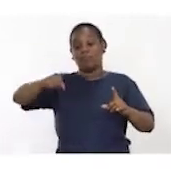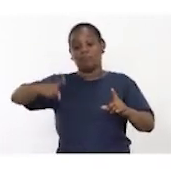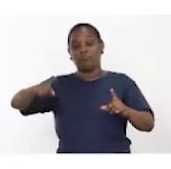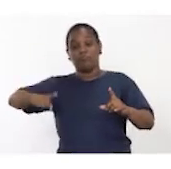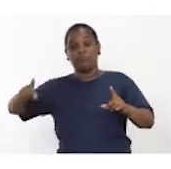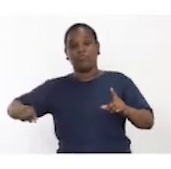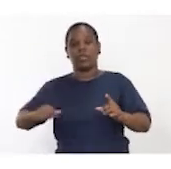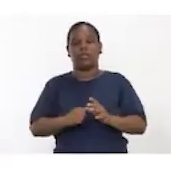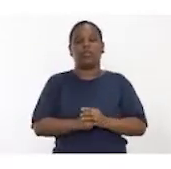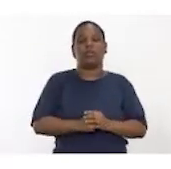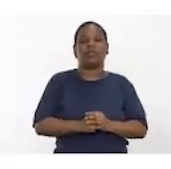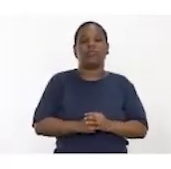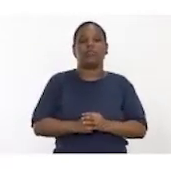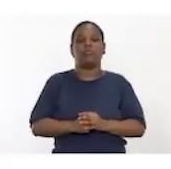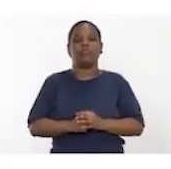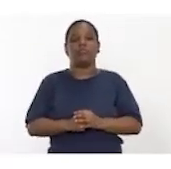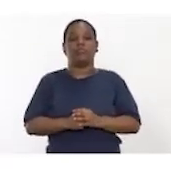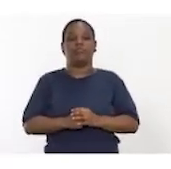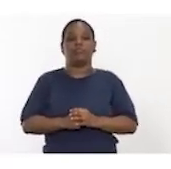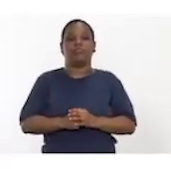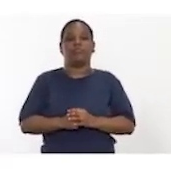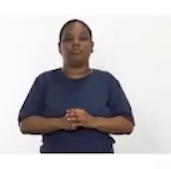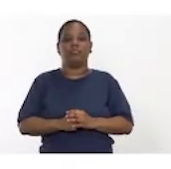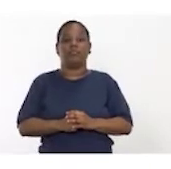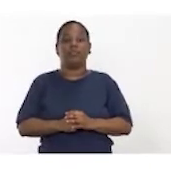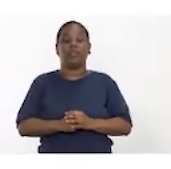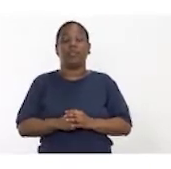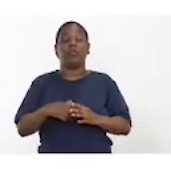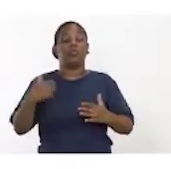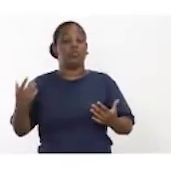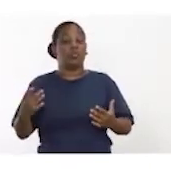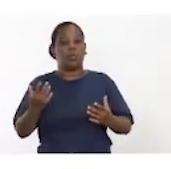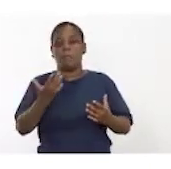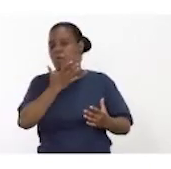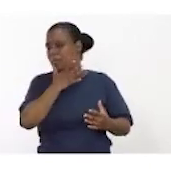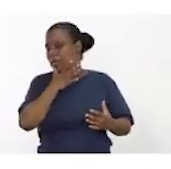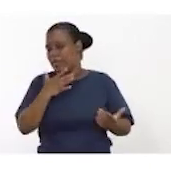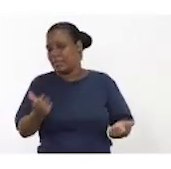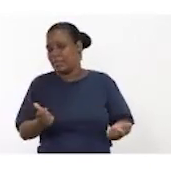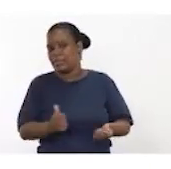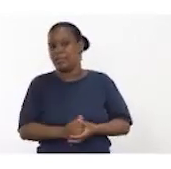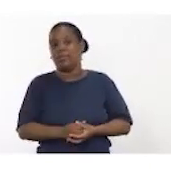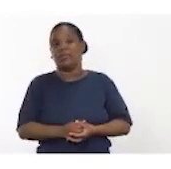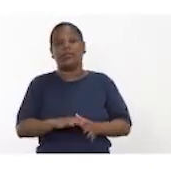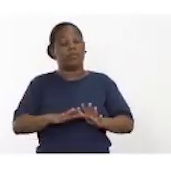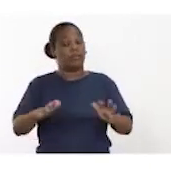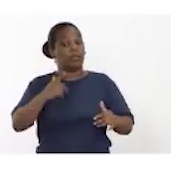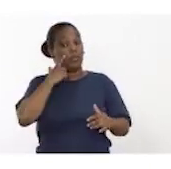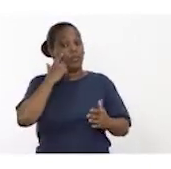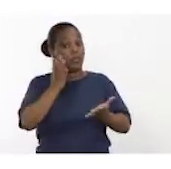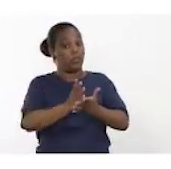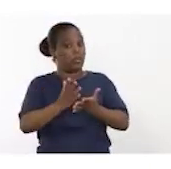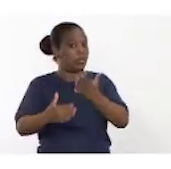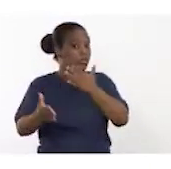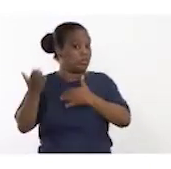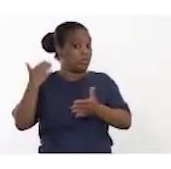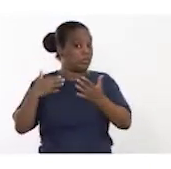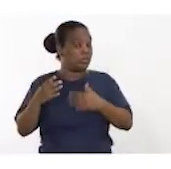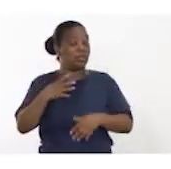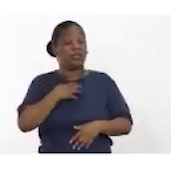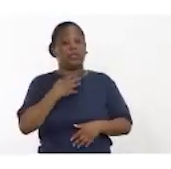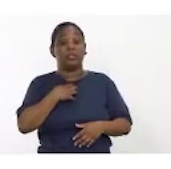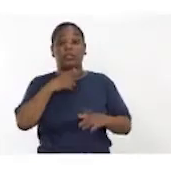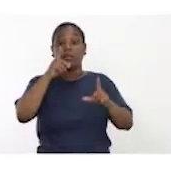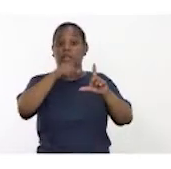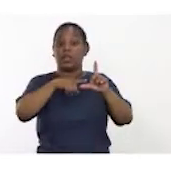las oscilaciones electromagnéticas. Son muy similares, ya lo vimos en